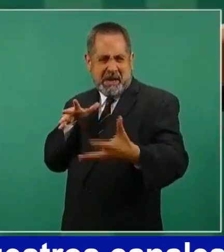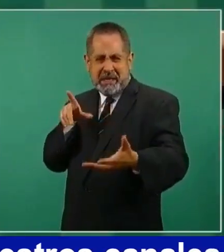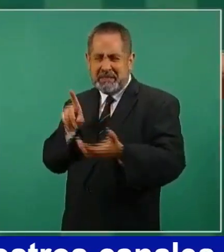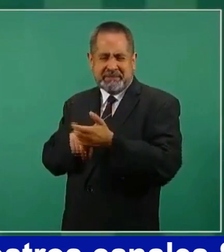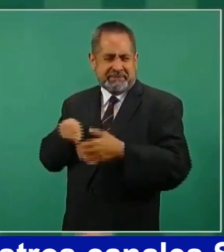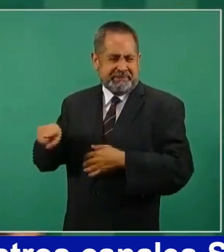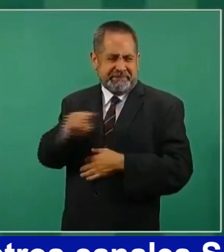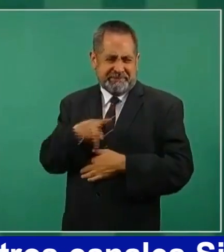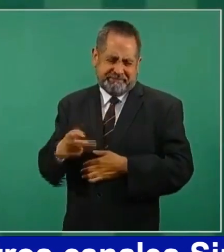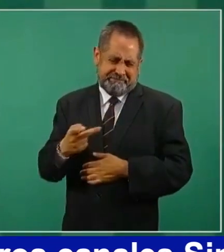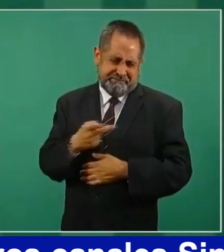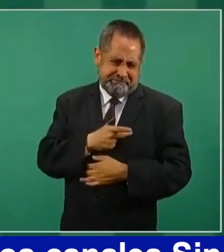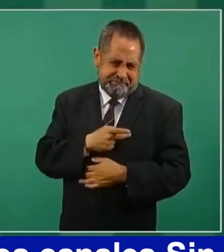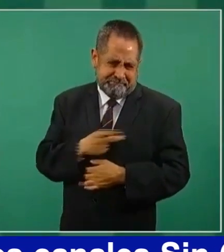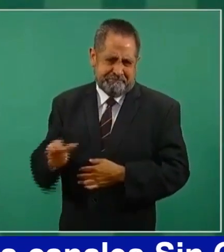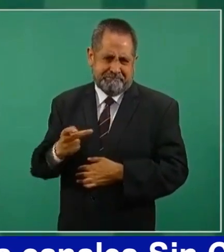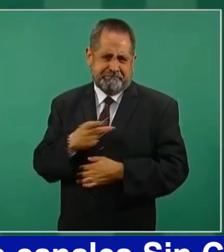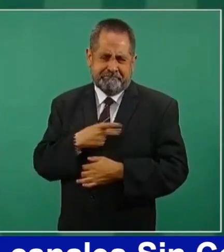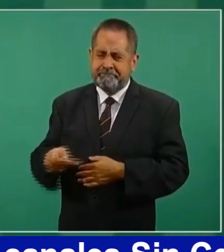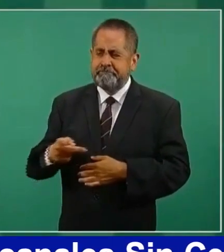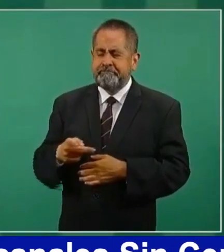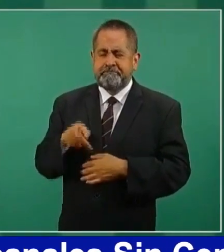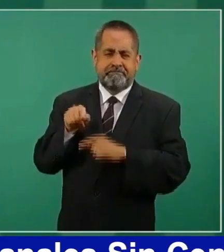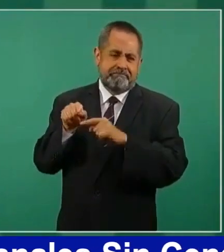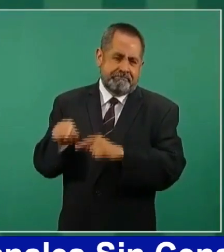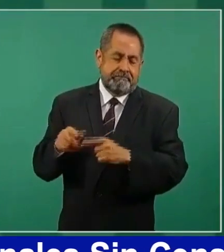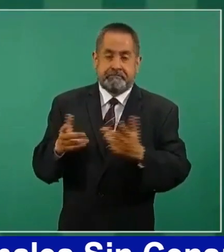y millones se empobrecieron.